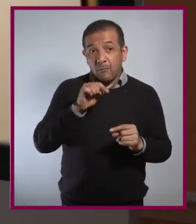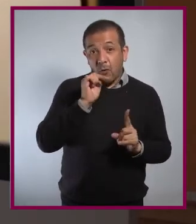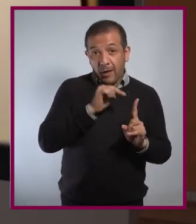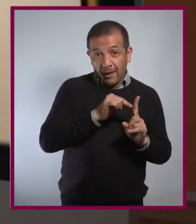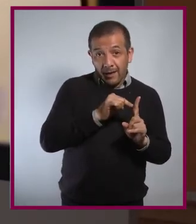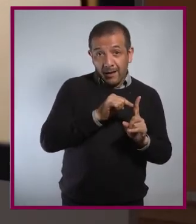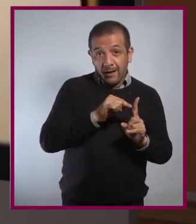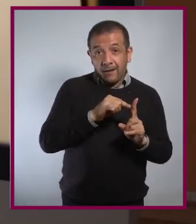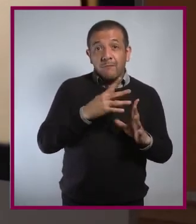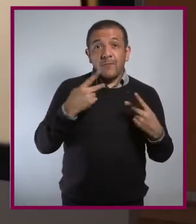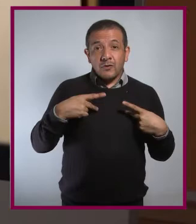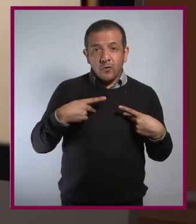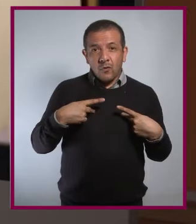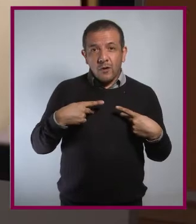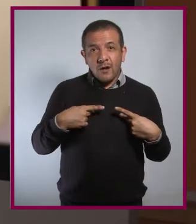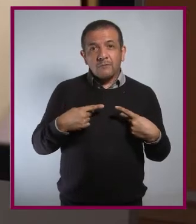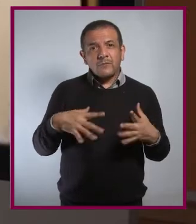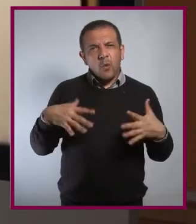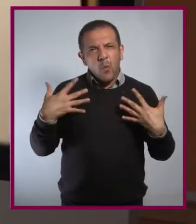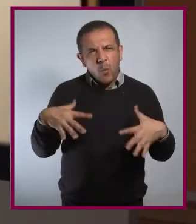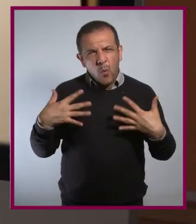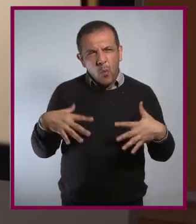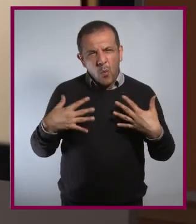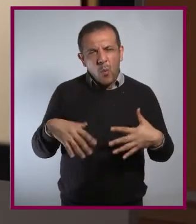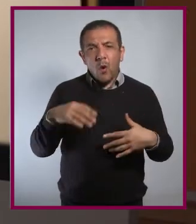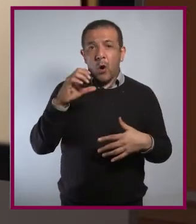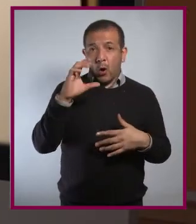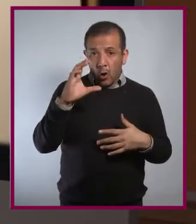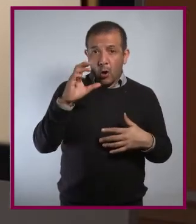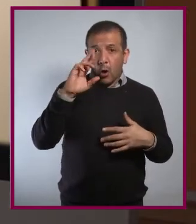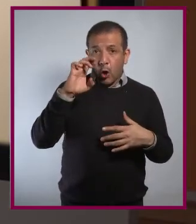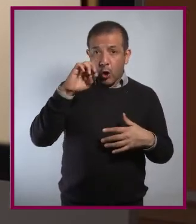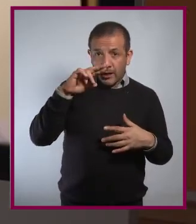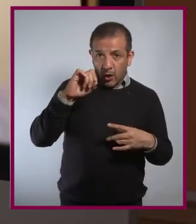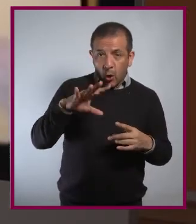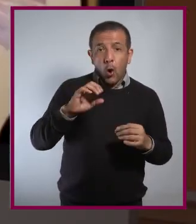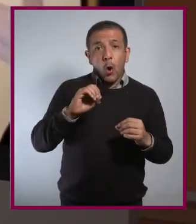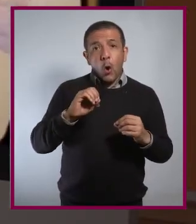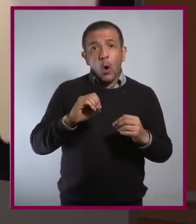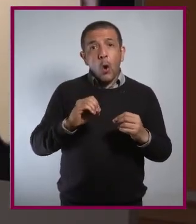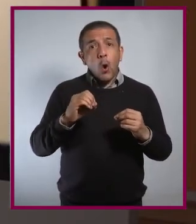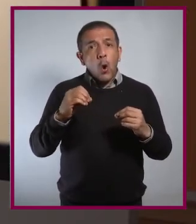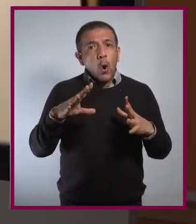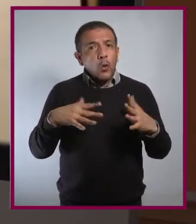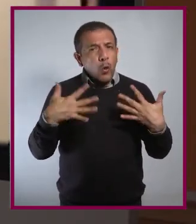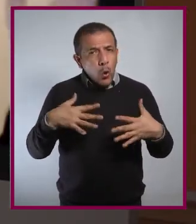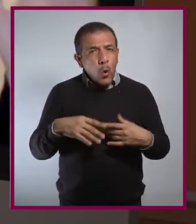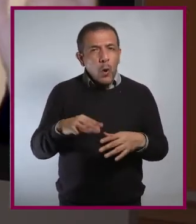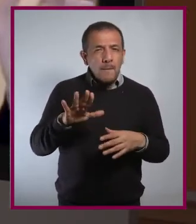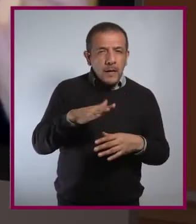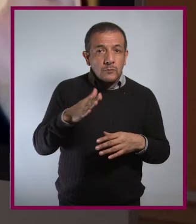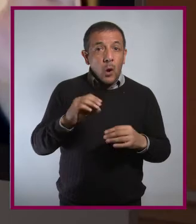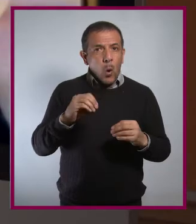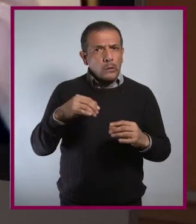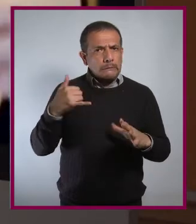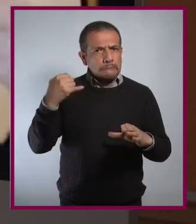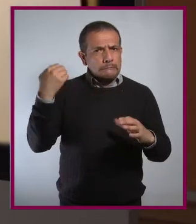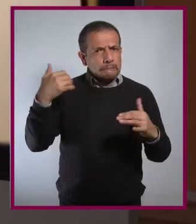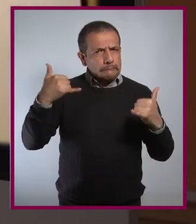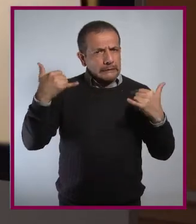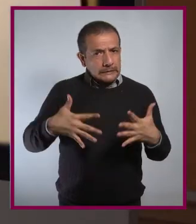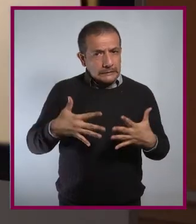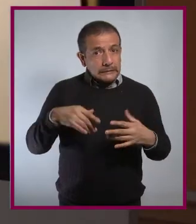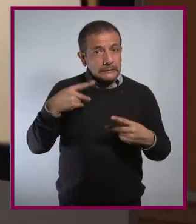por ejemplo, funcional. La gente que tiene dolor crónico, especialmente la que tiene dolor de moderado a severo, se ve